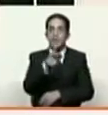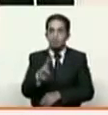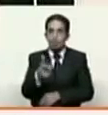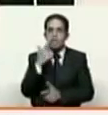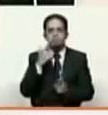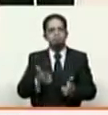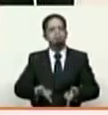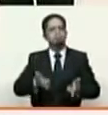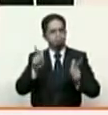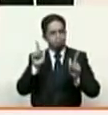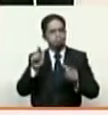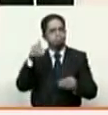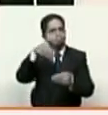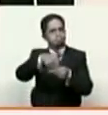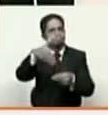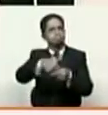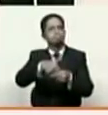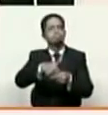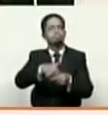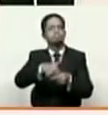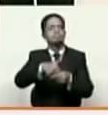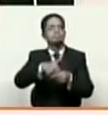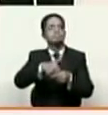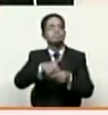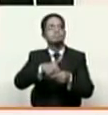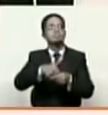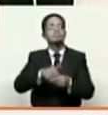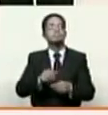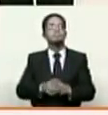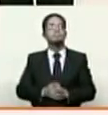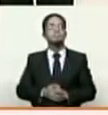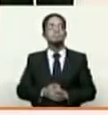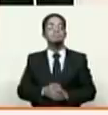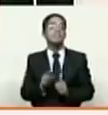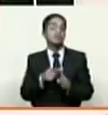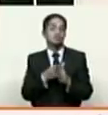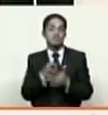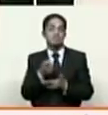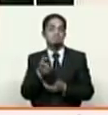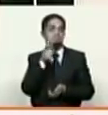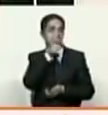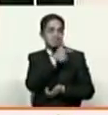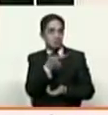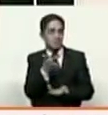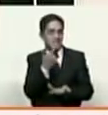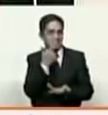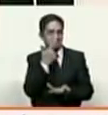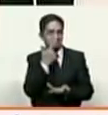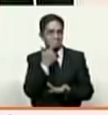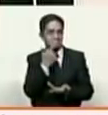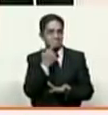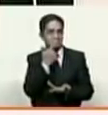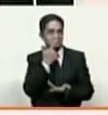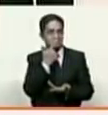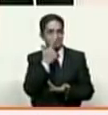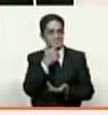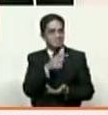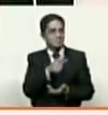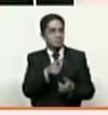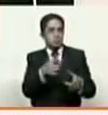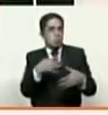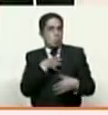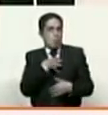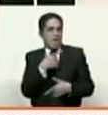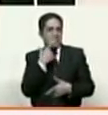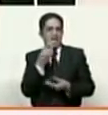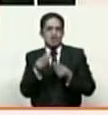el ejercicio de su derecho al voto. Y al no poder justamente ganarse la voluntad de nuestro pueblo a través de los mecanismos que